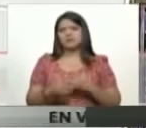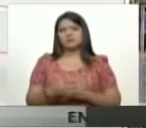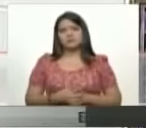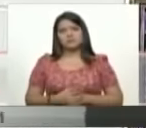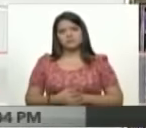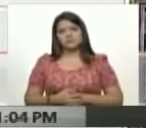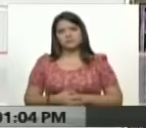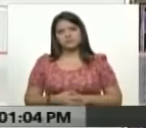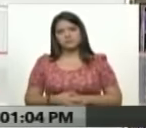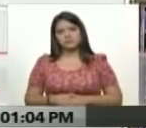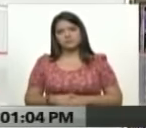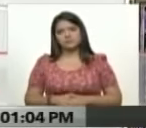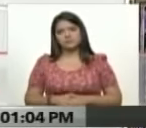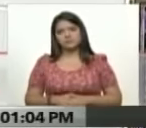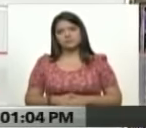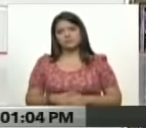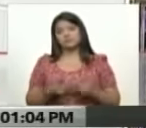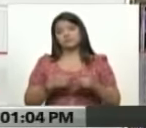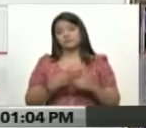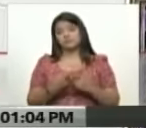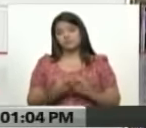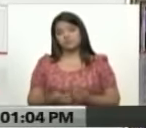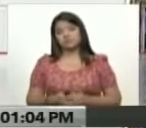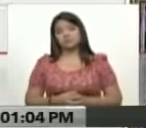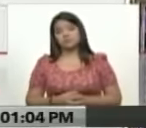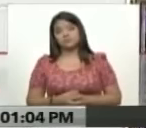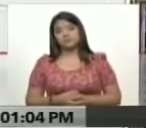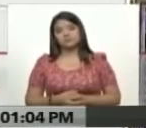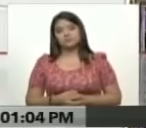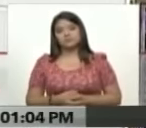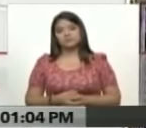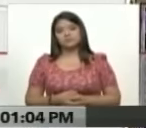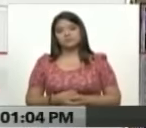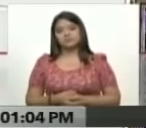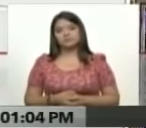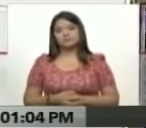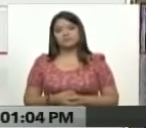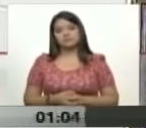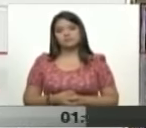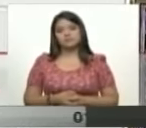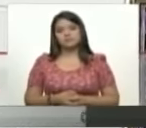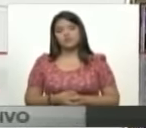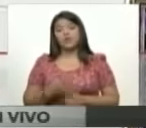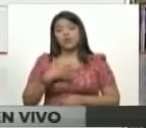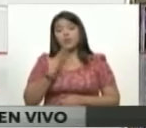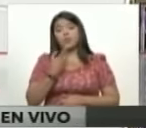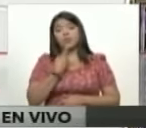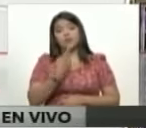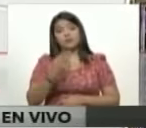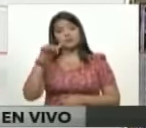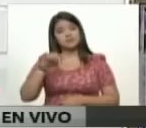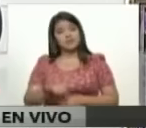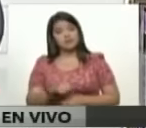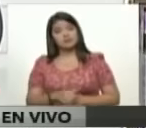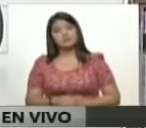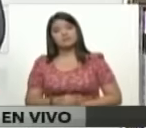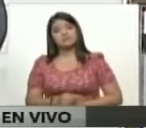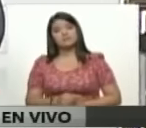desaciertos. Y entre ellos, la puedo decir aquí,